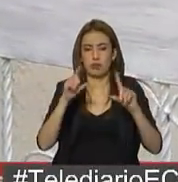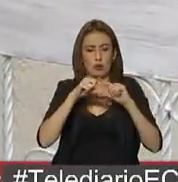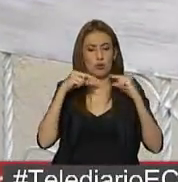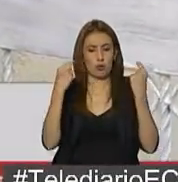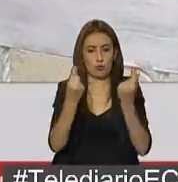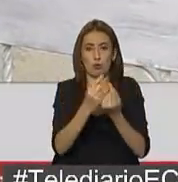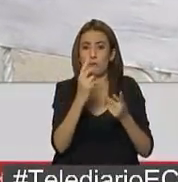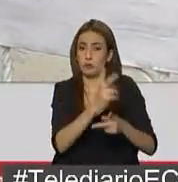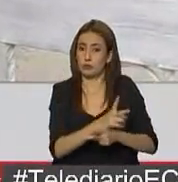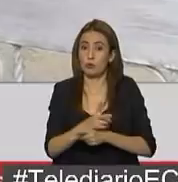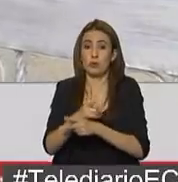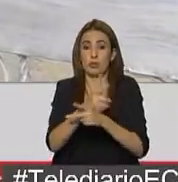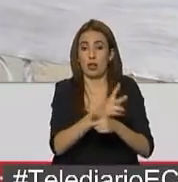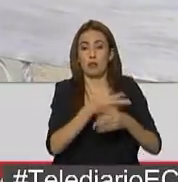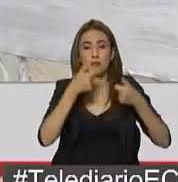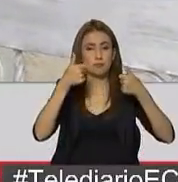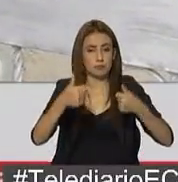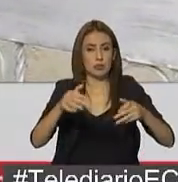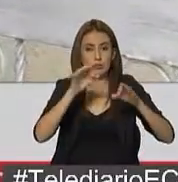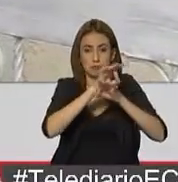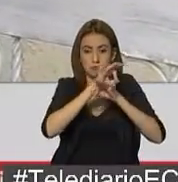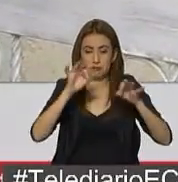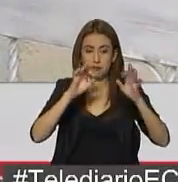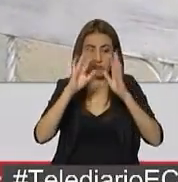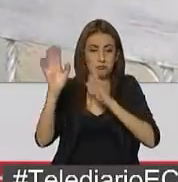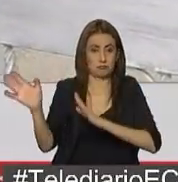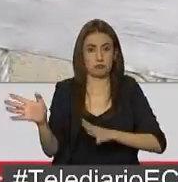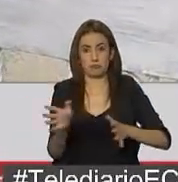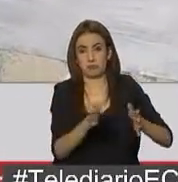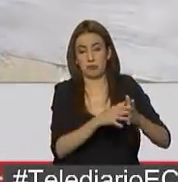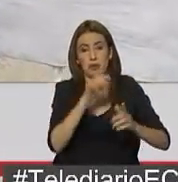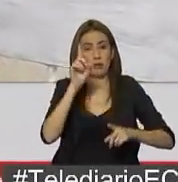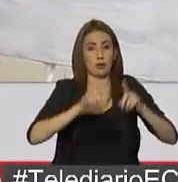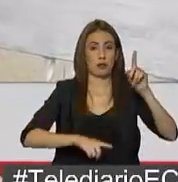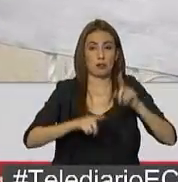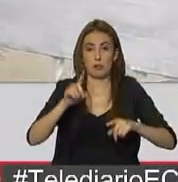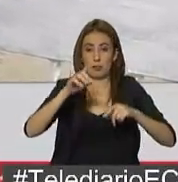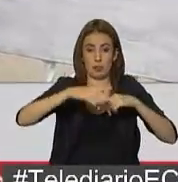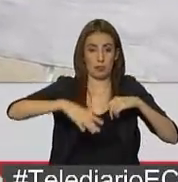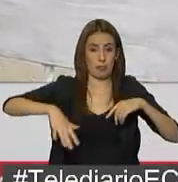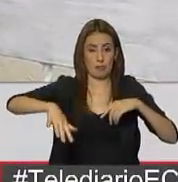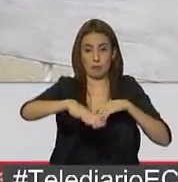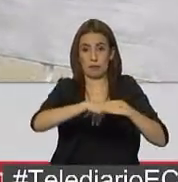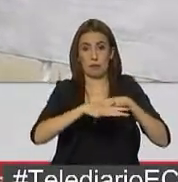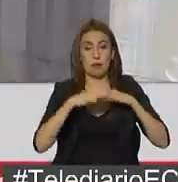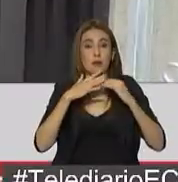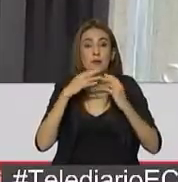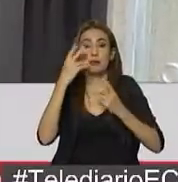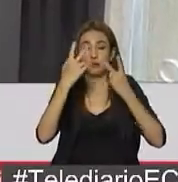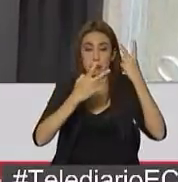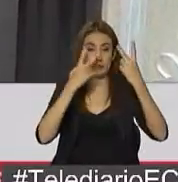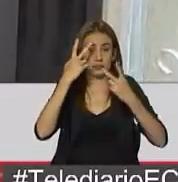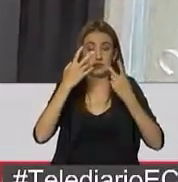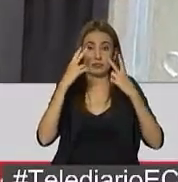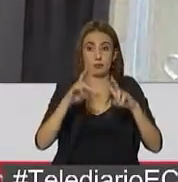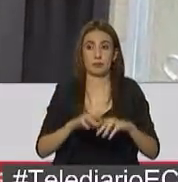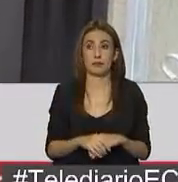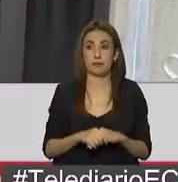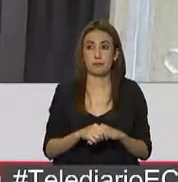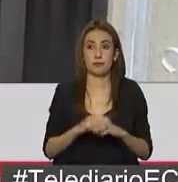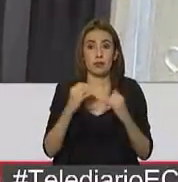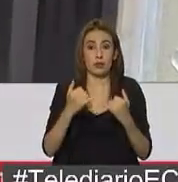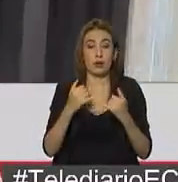del barrio que le corresponde al Centro de Salud de Sociovivienda 2 realizar aquí las visitas. Esta